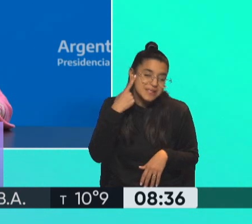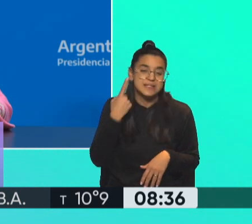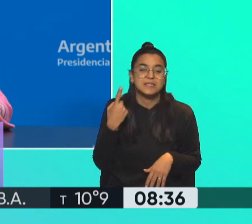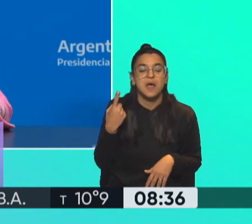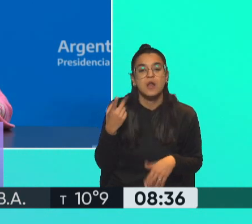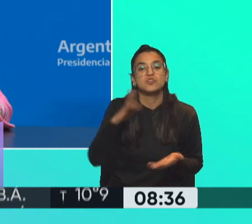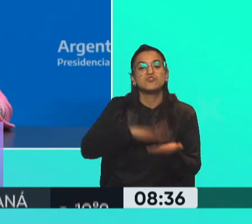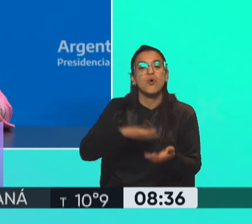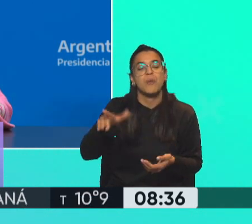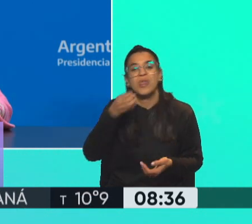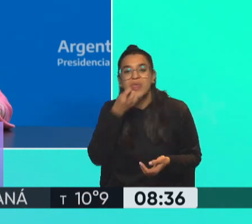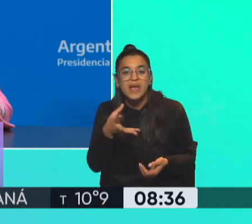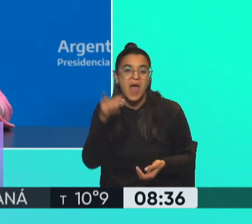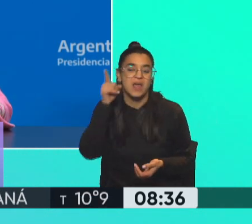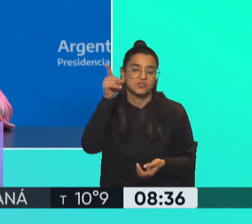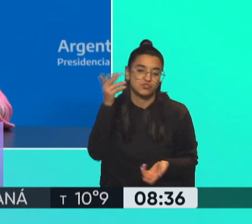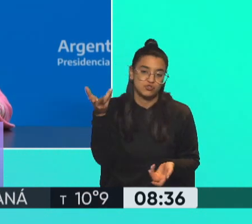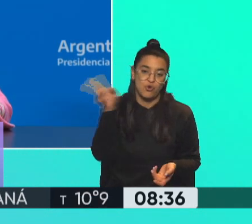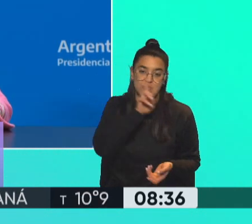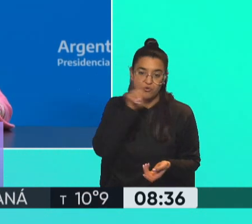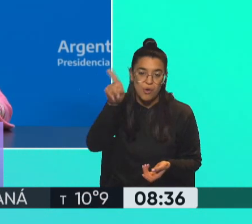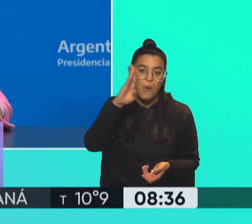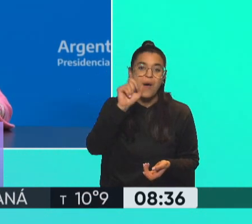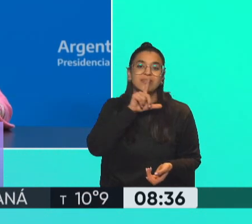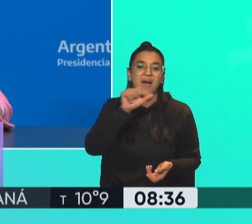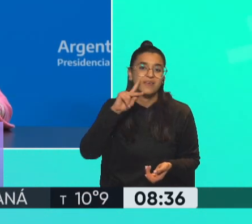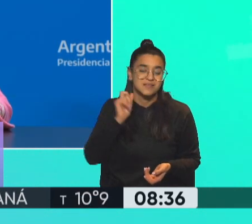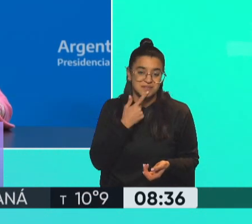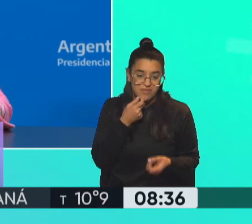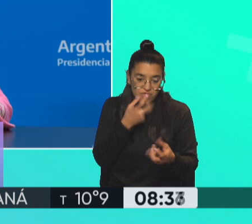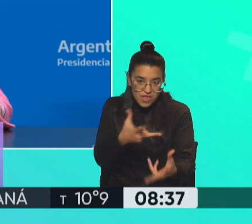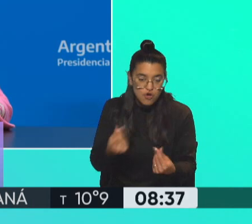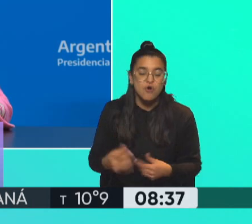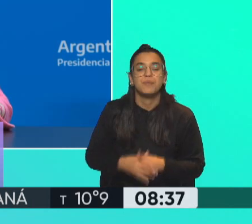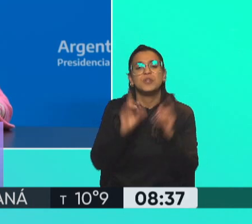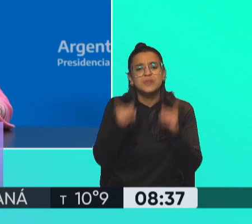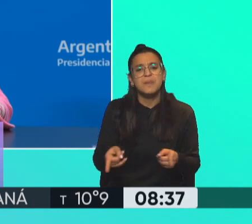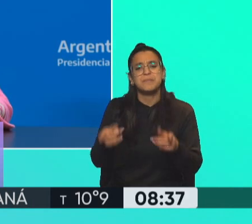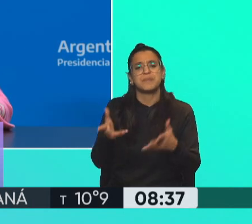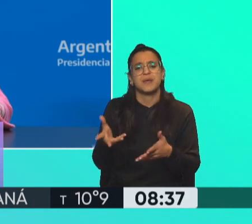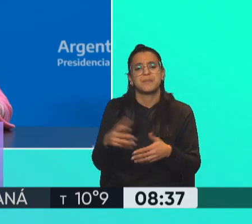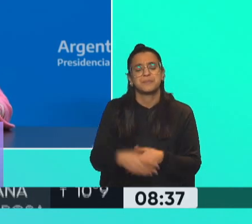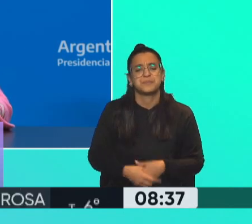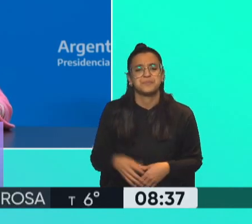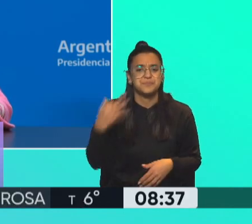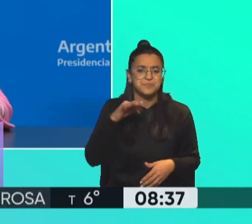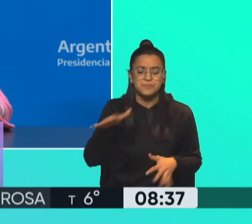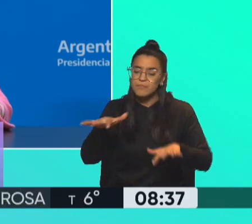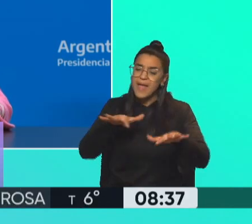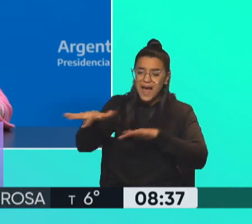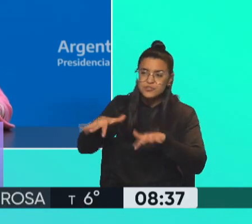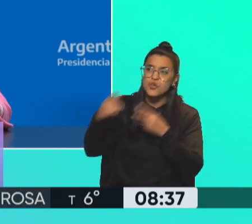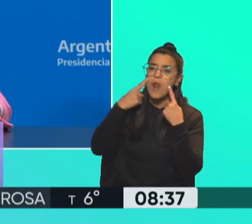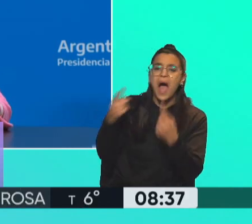función de las declaraciones que ella ha hecho. Pero me parece que hay que dejar también hablar un poco por las acciones y por